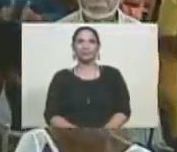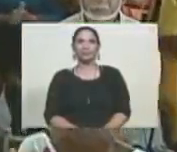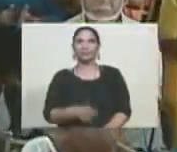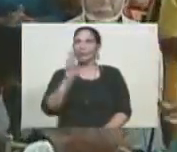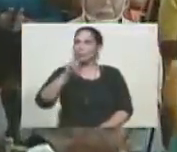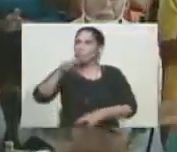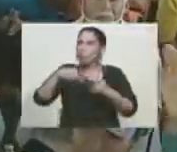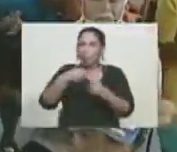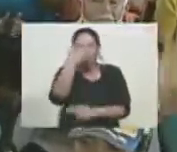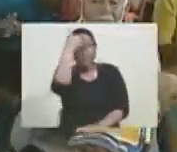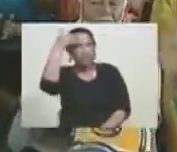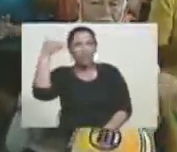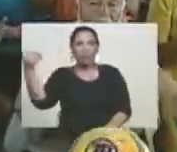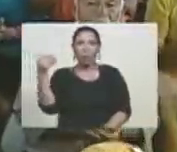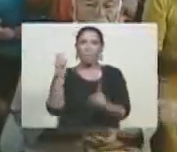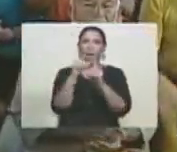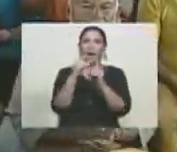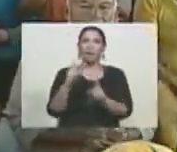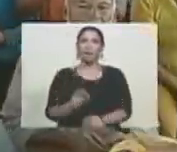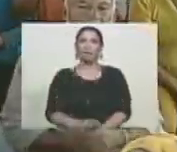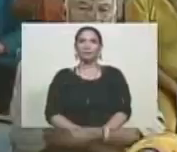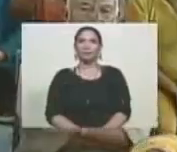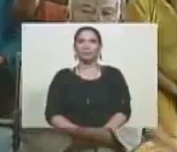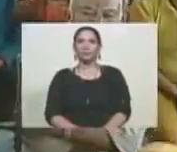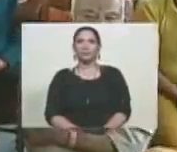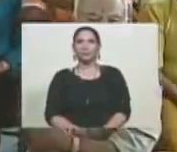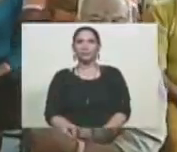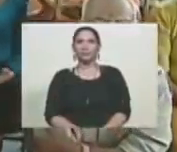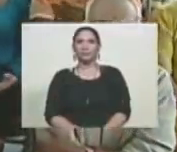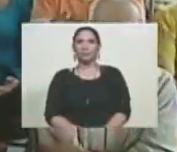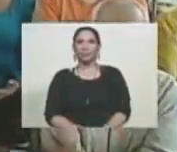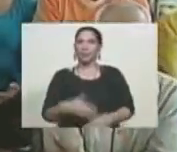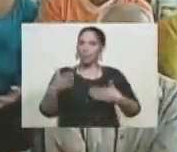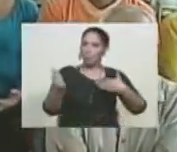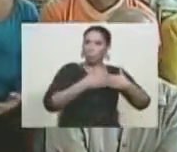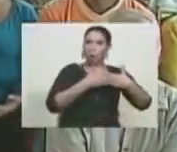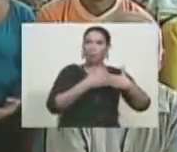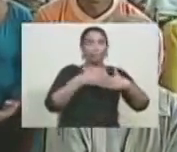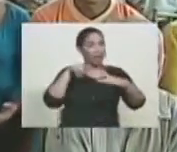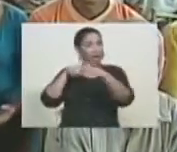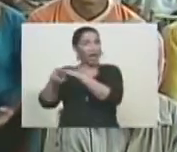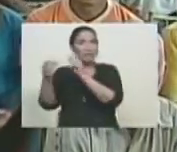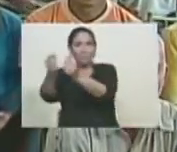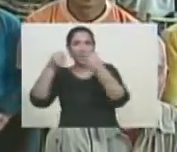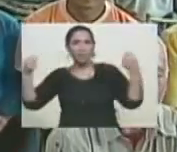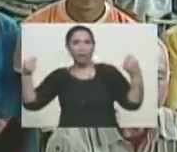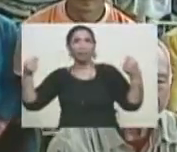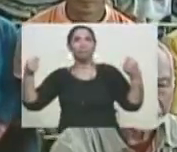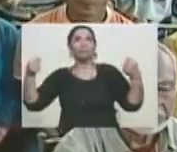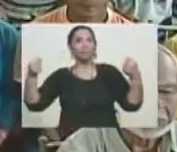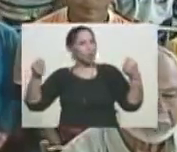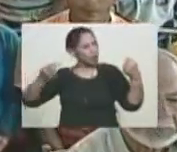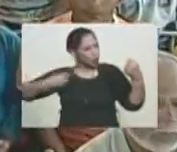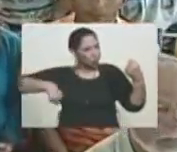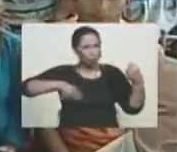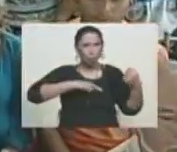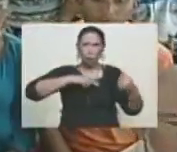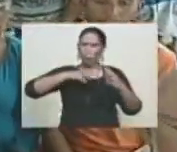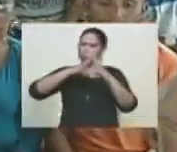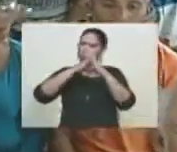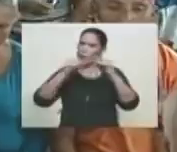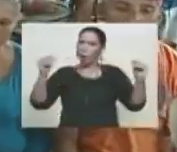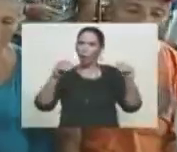Nunca se me olvidó esa palabra. Si te cierran la puerta, te metes por la ventana. Y eso hicimos todos los